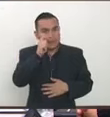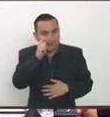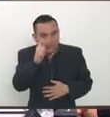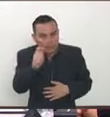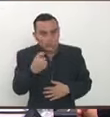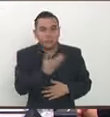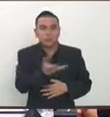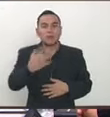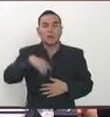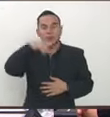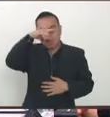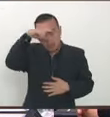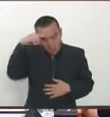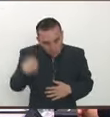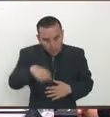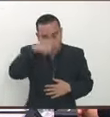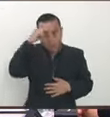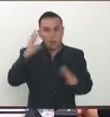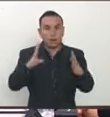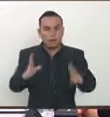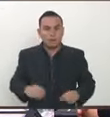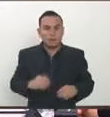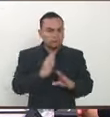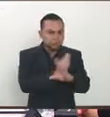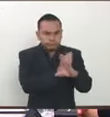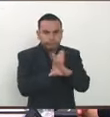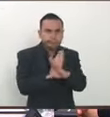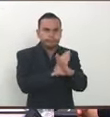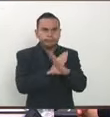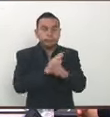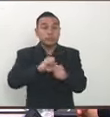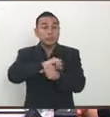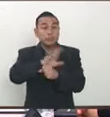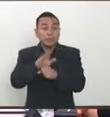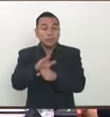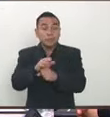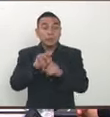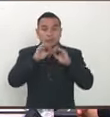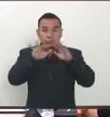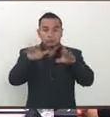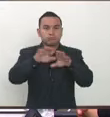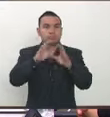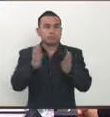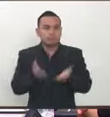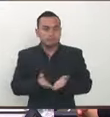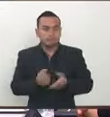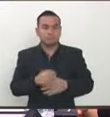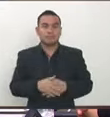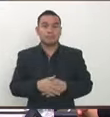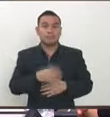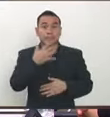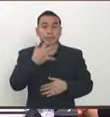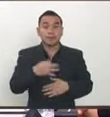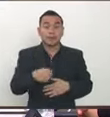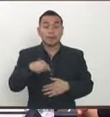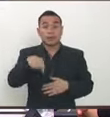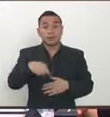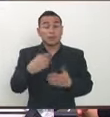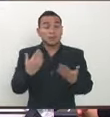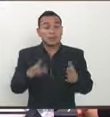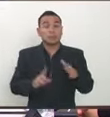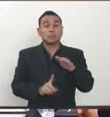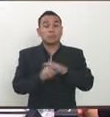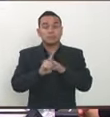esfuerzos sobrehumanos que hemos hecho como gobierno para tratar de contener la entrada a nuestro país. Somos de los últimos países del